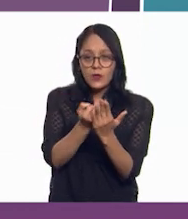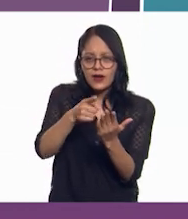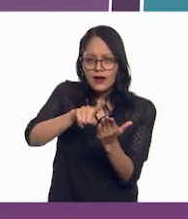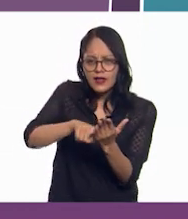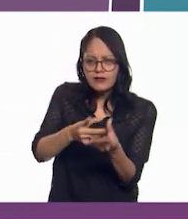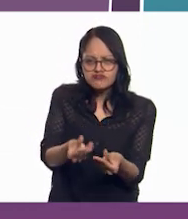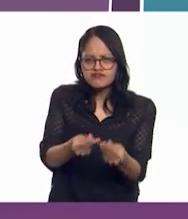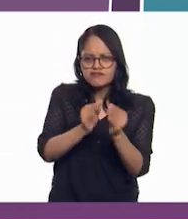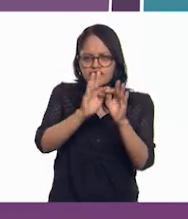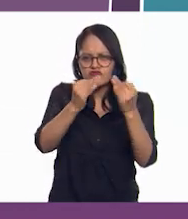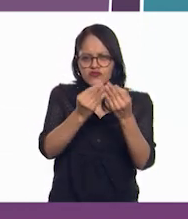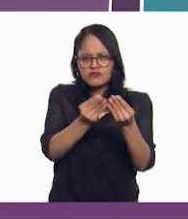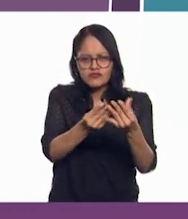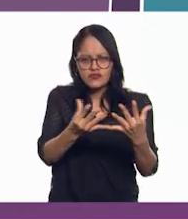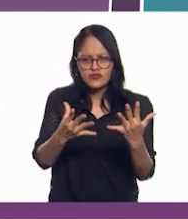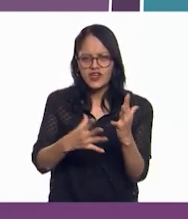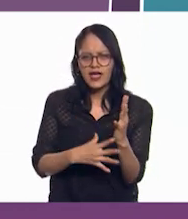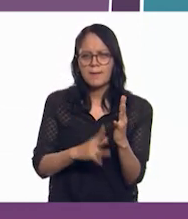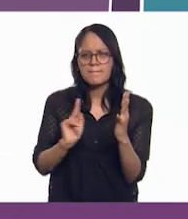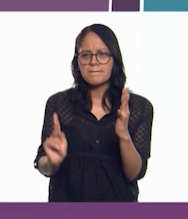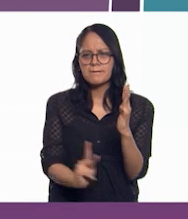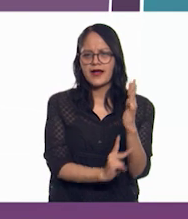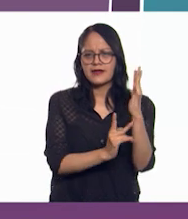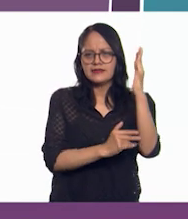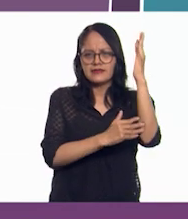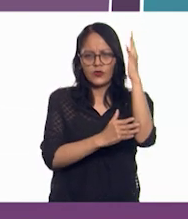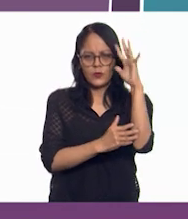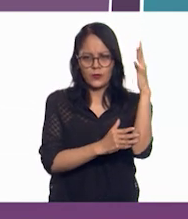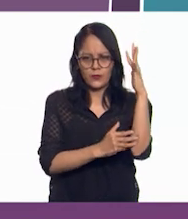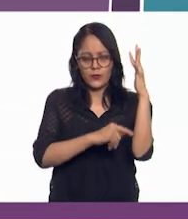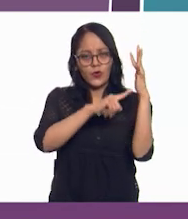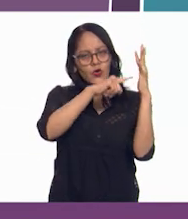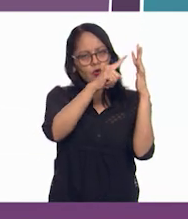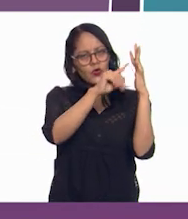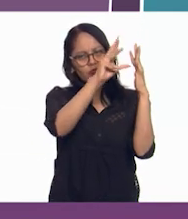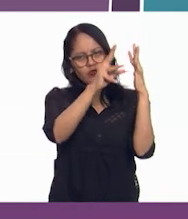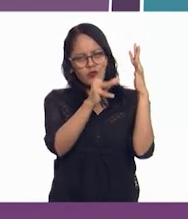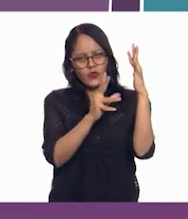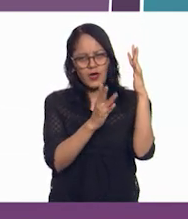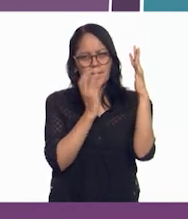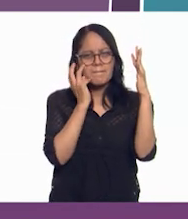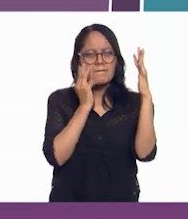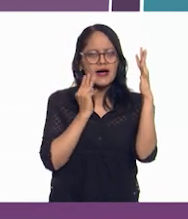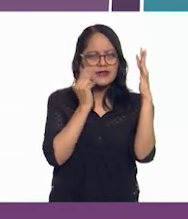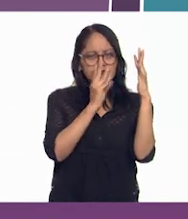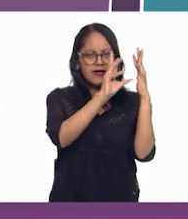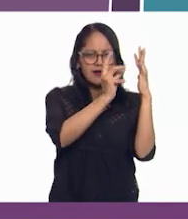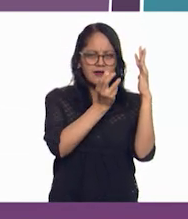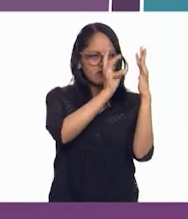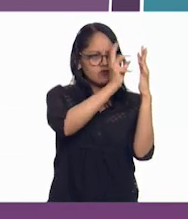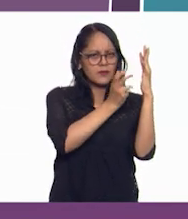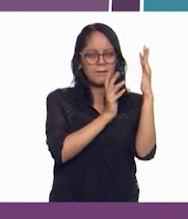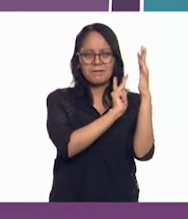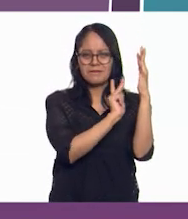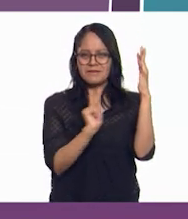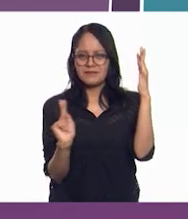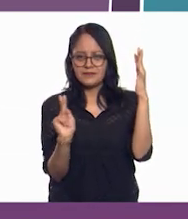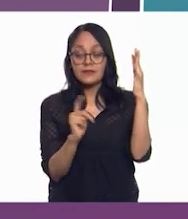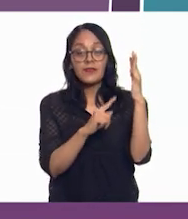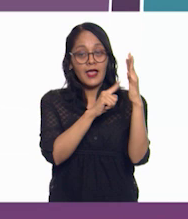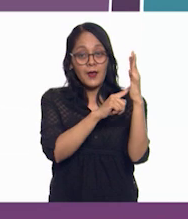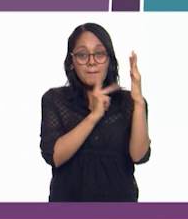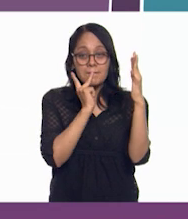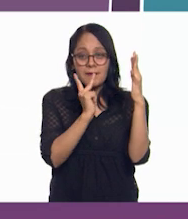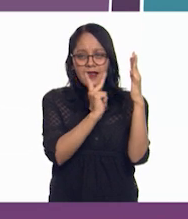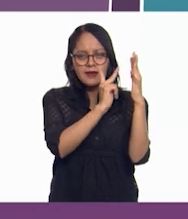follaje, arbolera, natural, generoso manzano, manzanar o manzanero, y las palabras brillaban